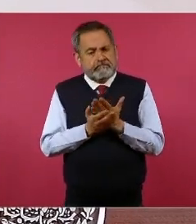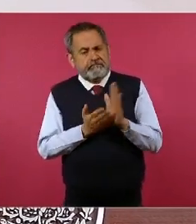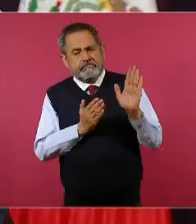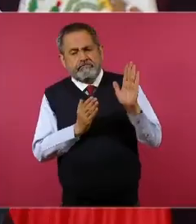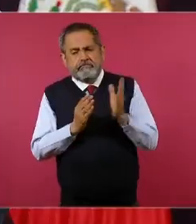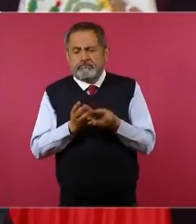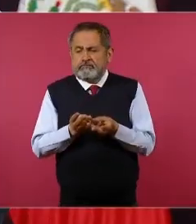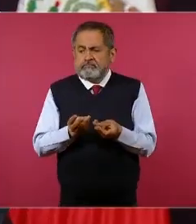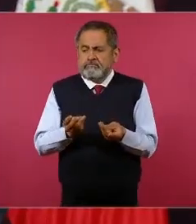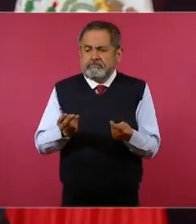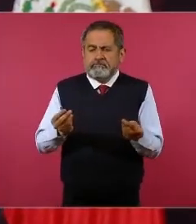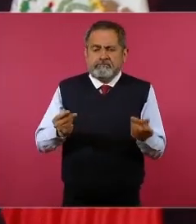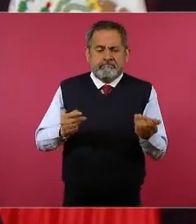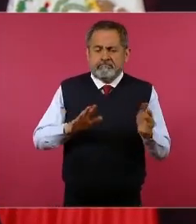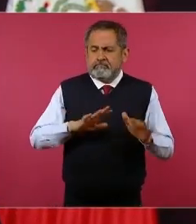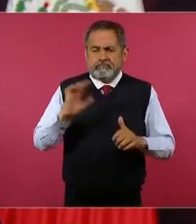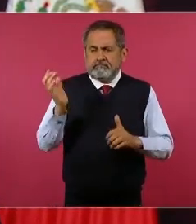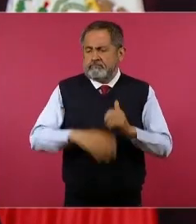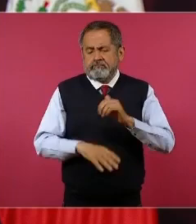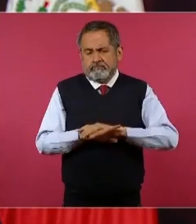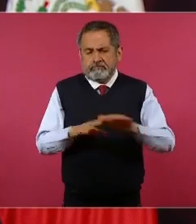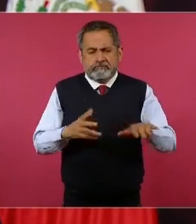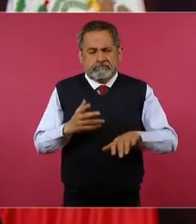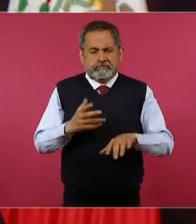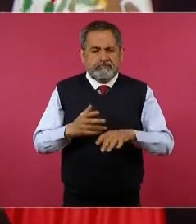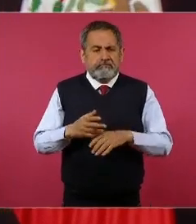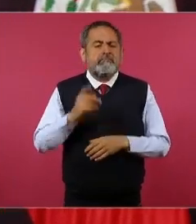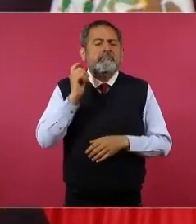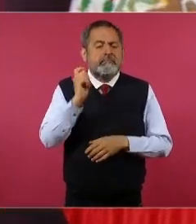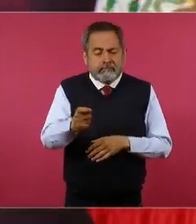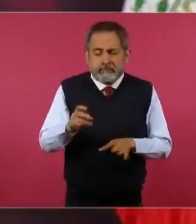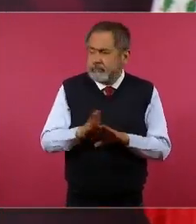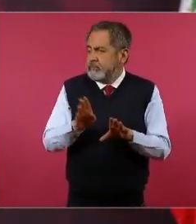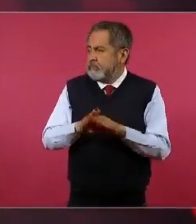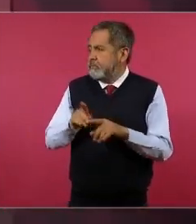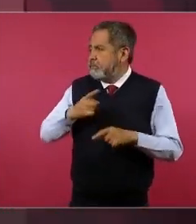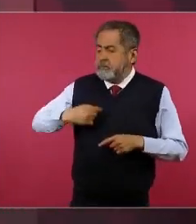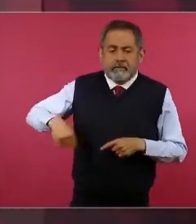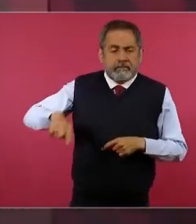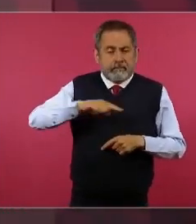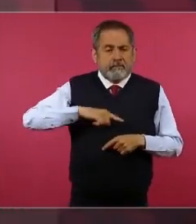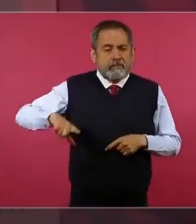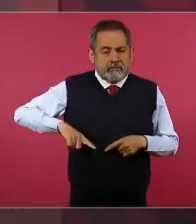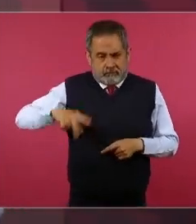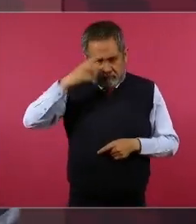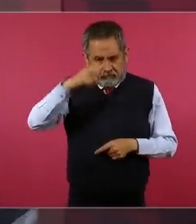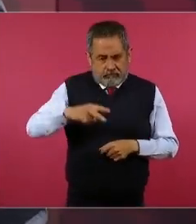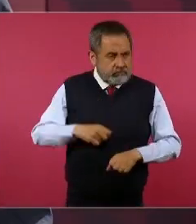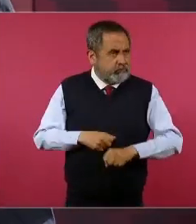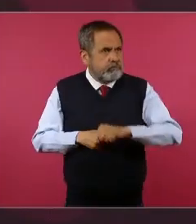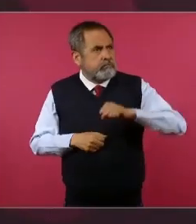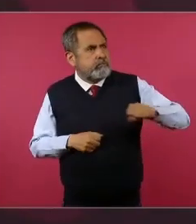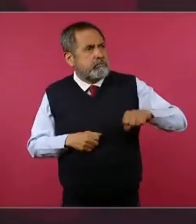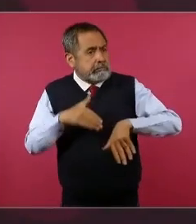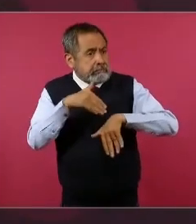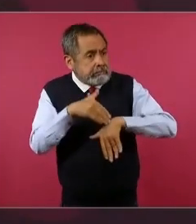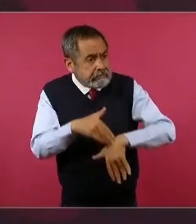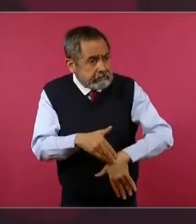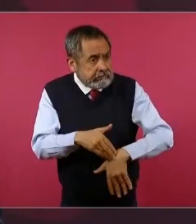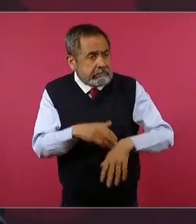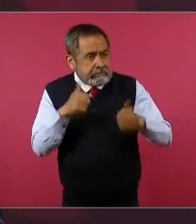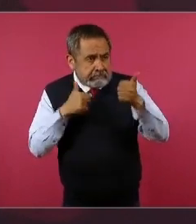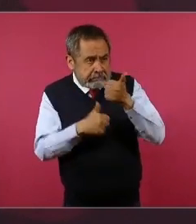se va a ir desvaneciendo en la medida que el gobierno de México no sea un